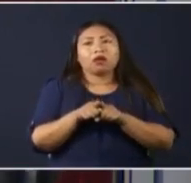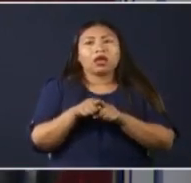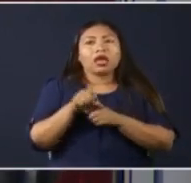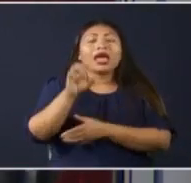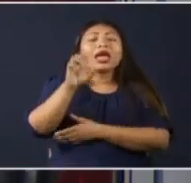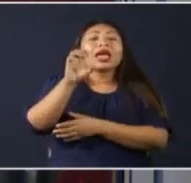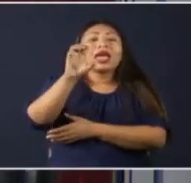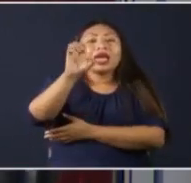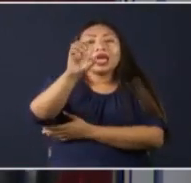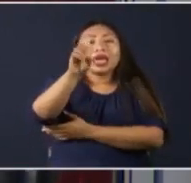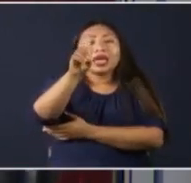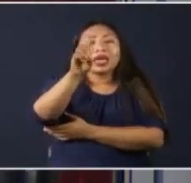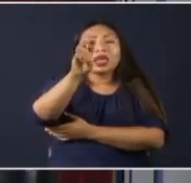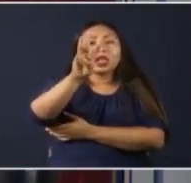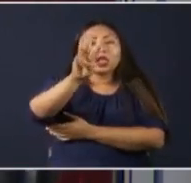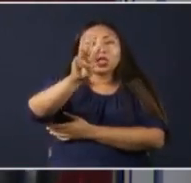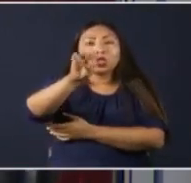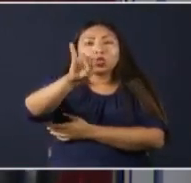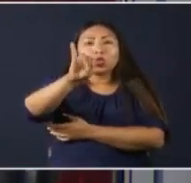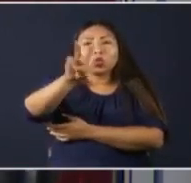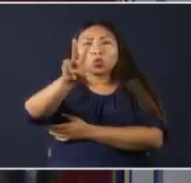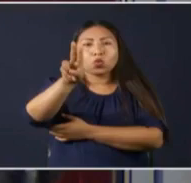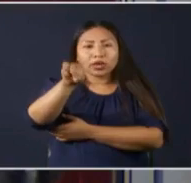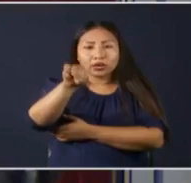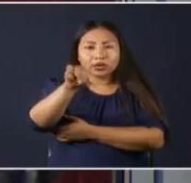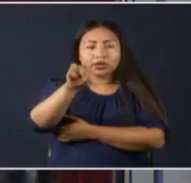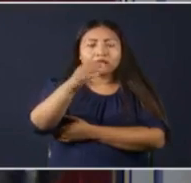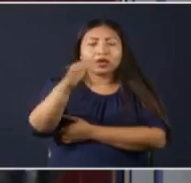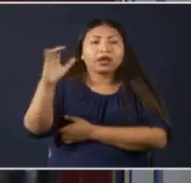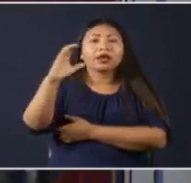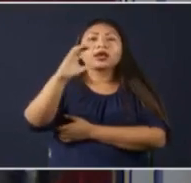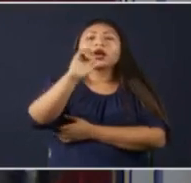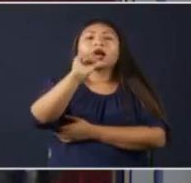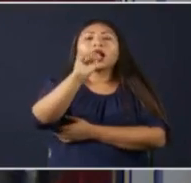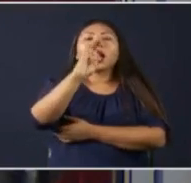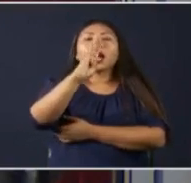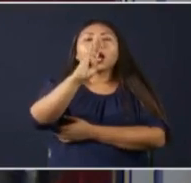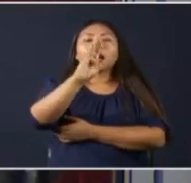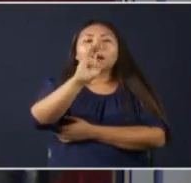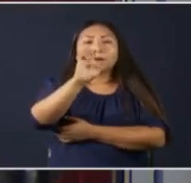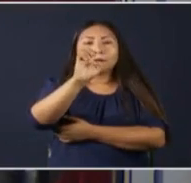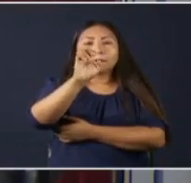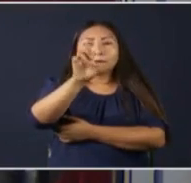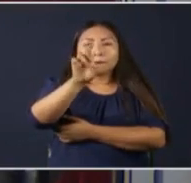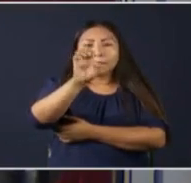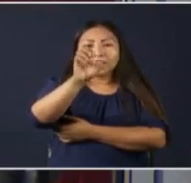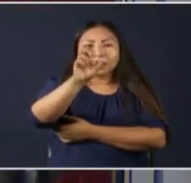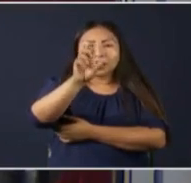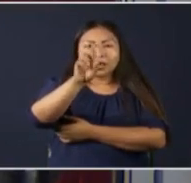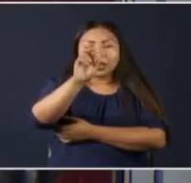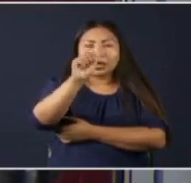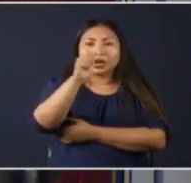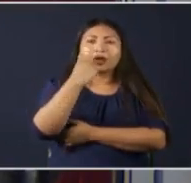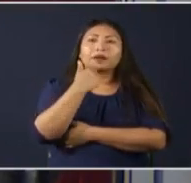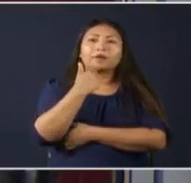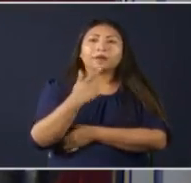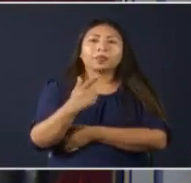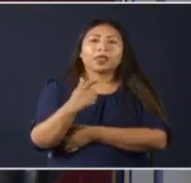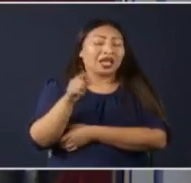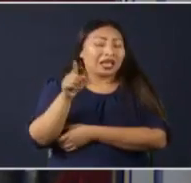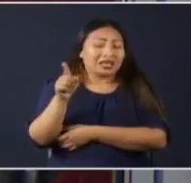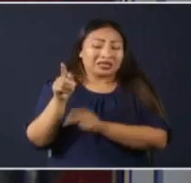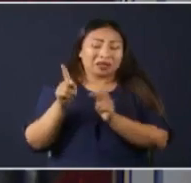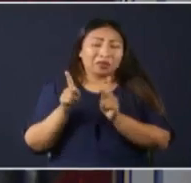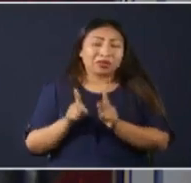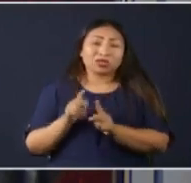programa radial. Lo más delicado de esto es el hecho de que a Edwin Cabrera lo destituyeron